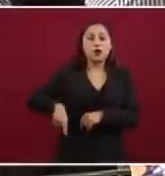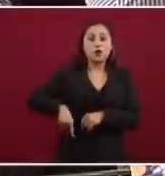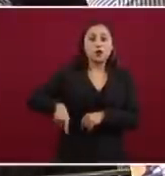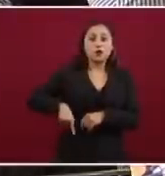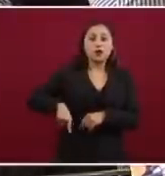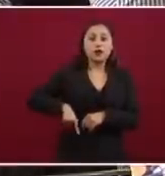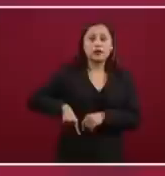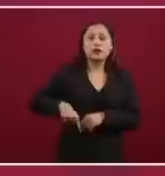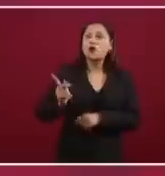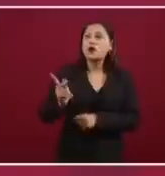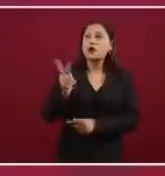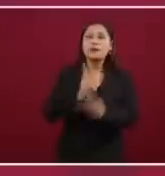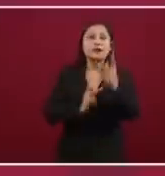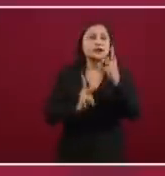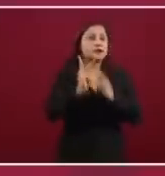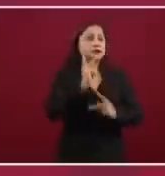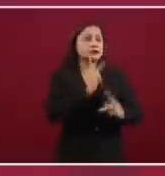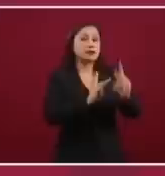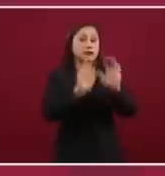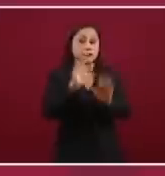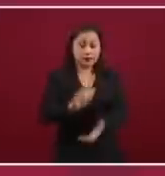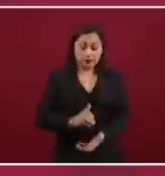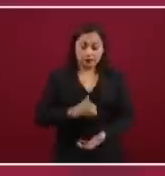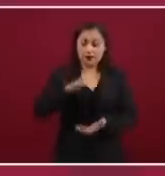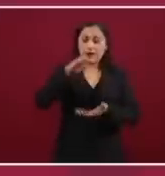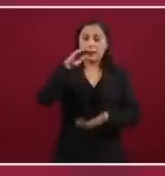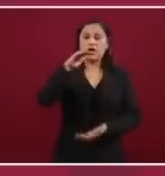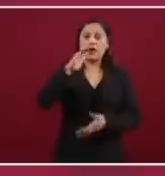para tener más dinero.